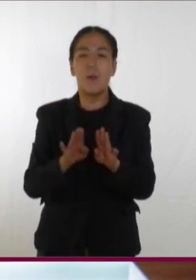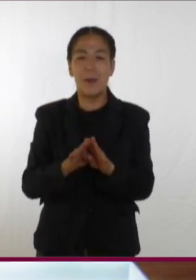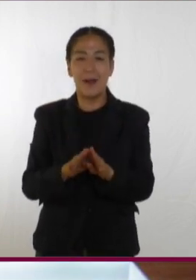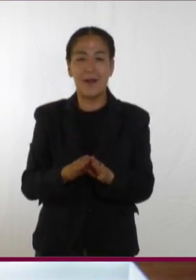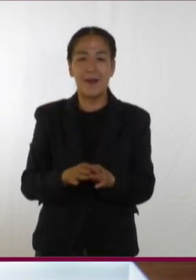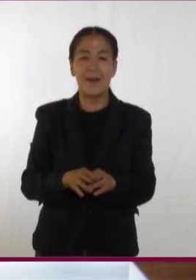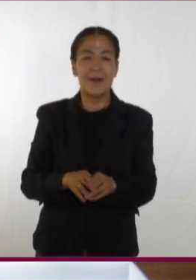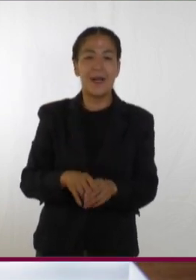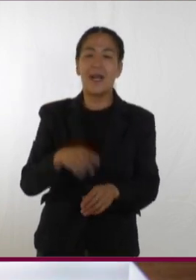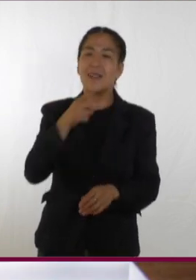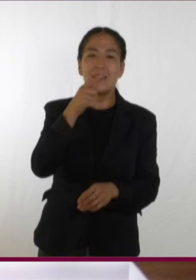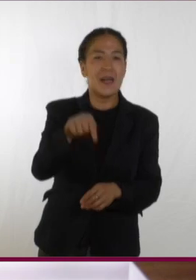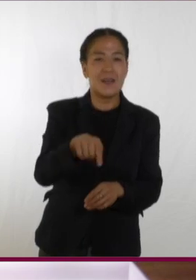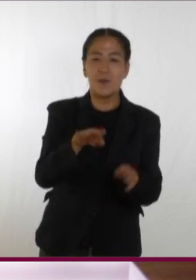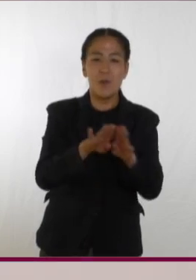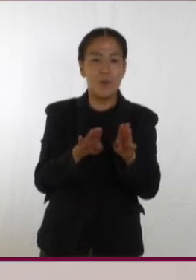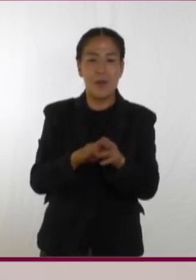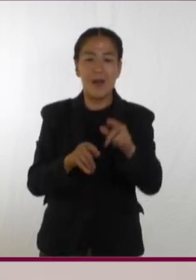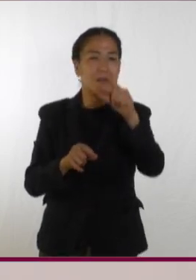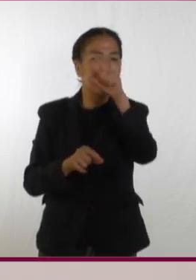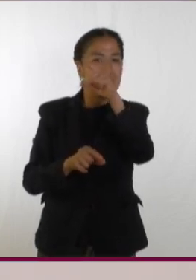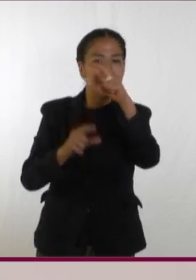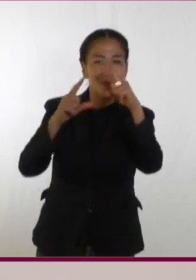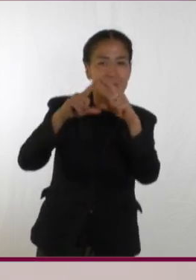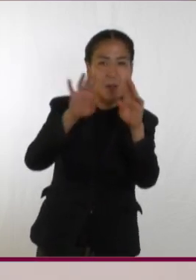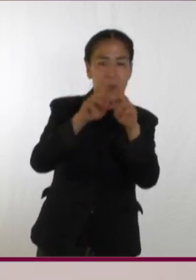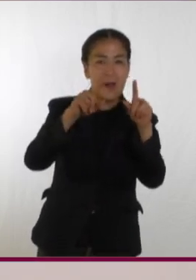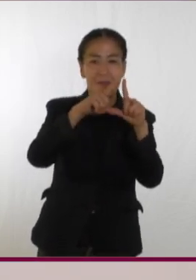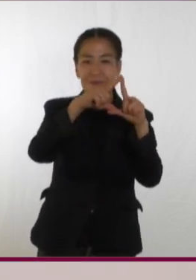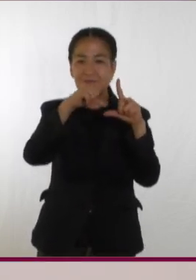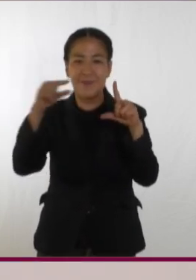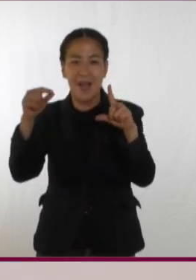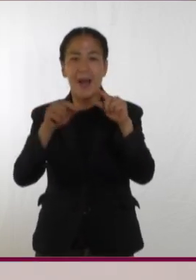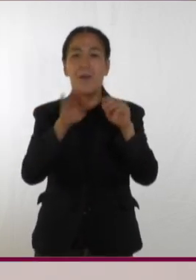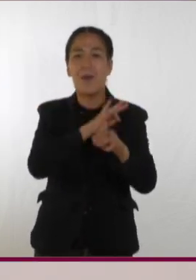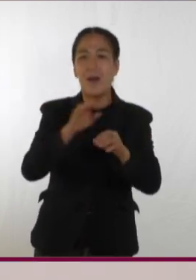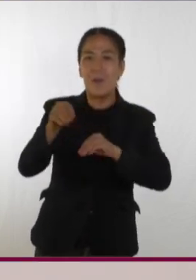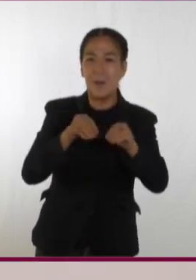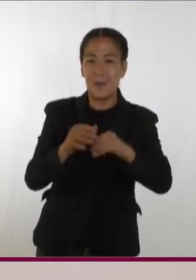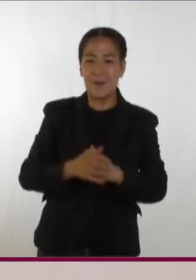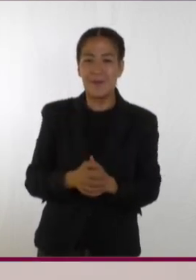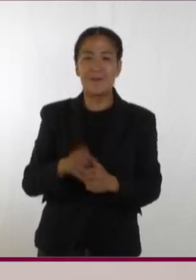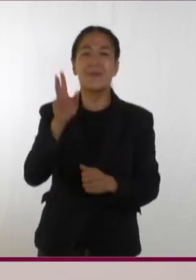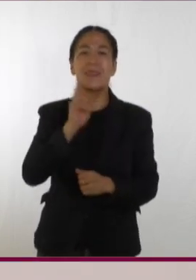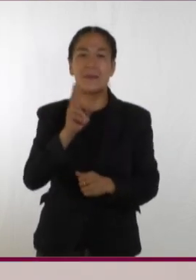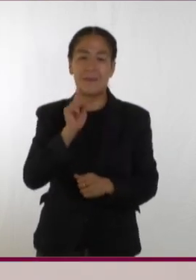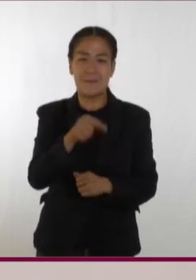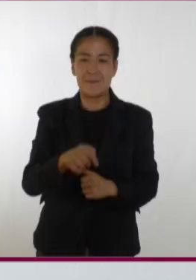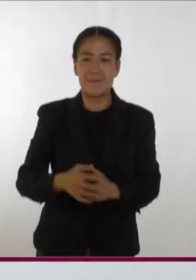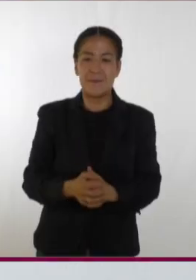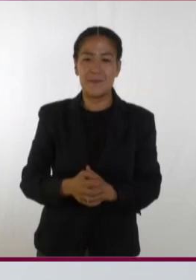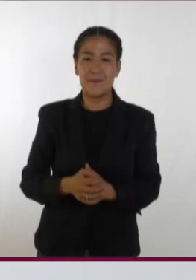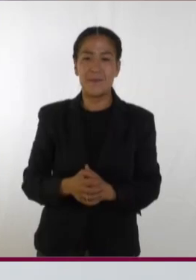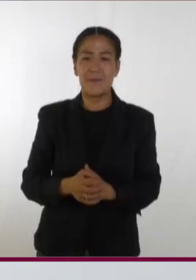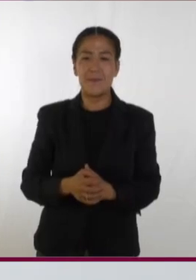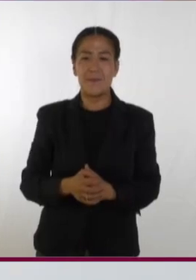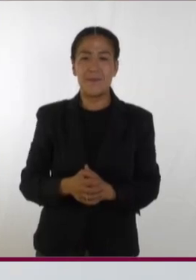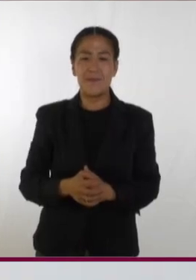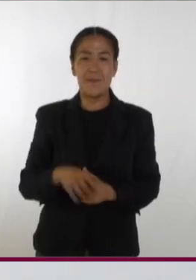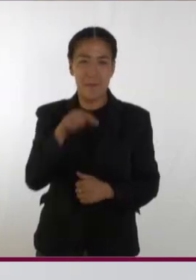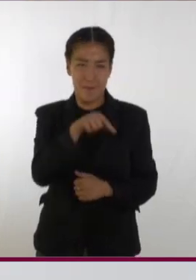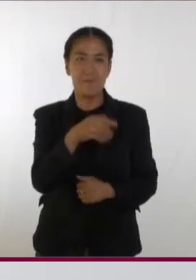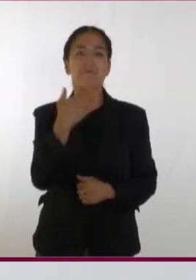Regresa. No. Si empujamos, A fuerza tiene que ser una de diagonales, ¿no? sí, para que se pueda deslizar. A ver,